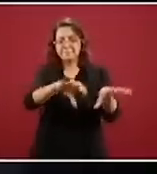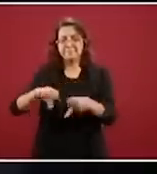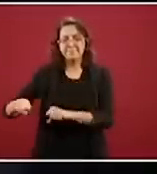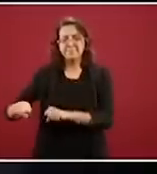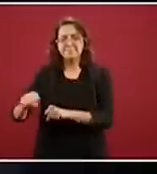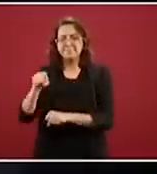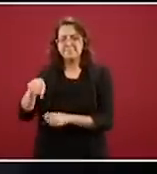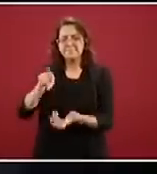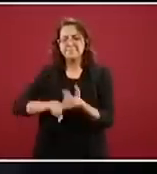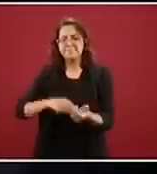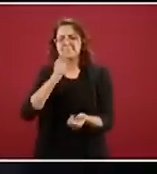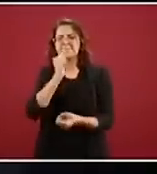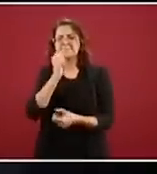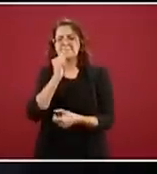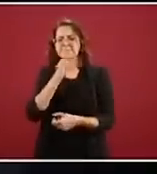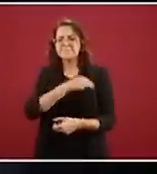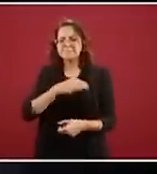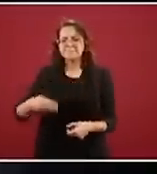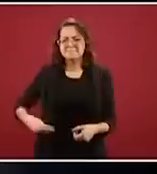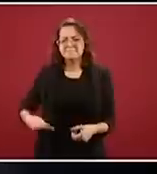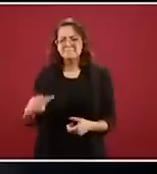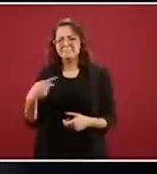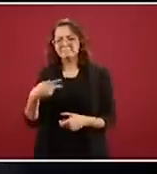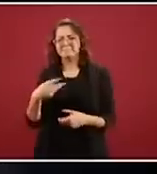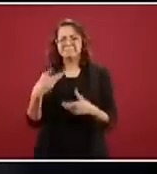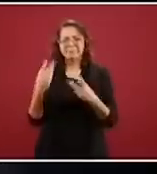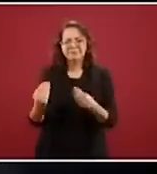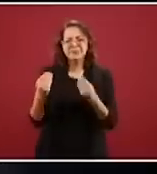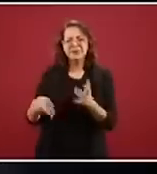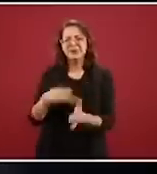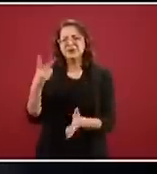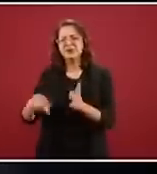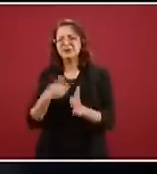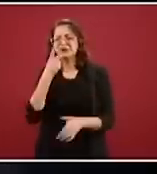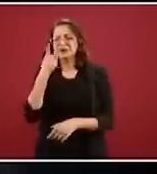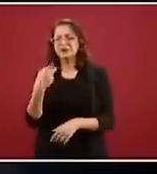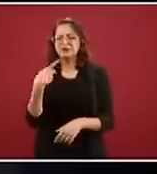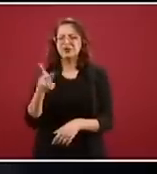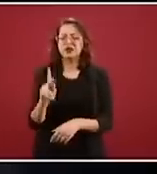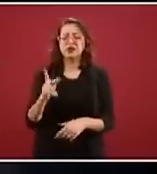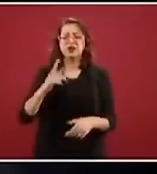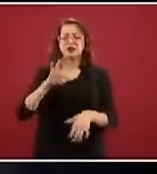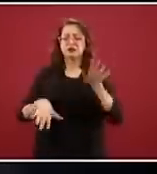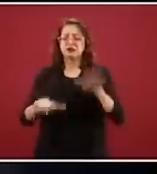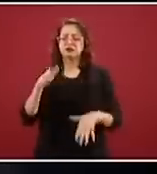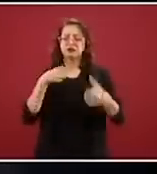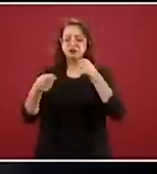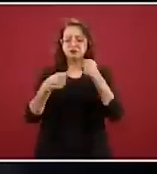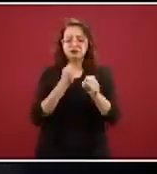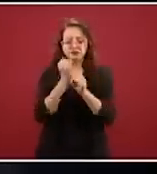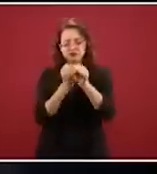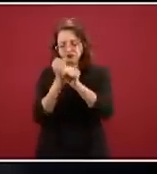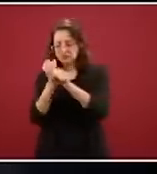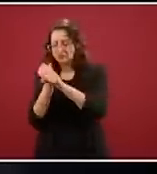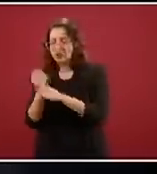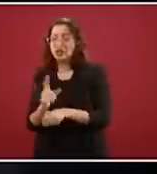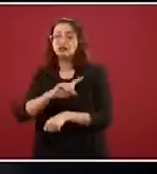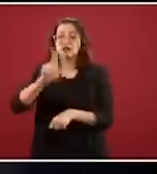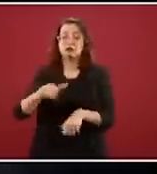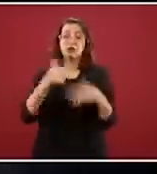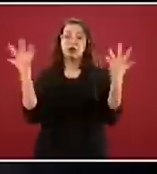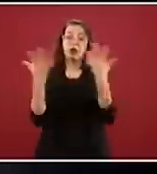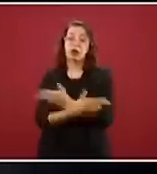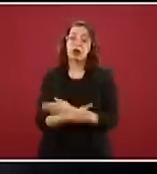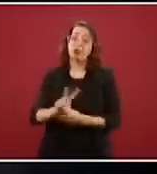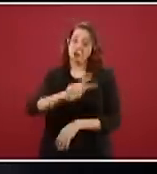policía municipal de Cancún. Se dice mucho y ya ve que luego las investigaciones periodísticas resultan ser